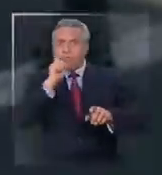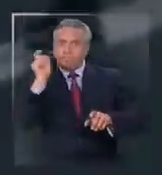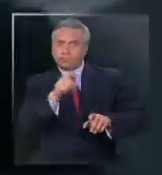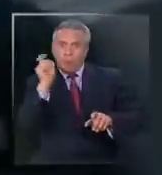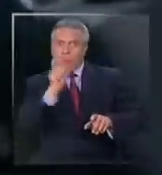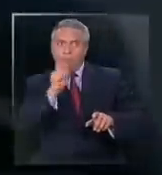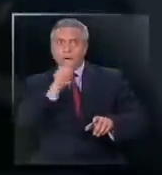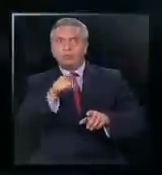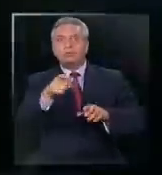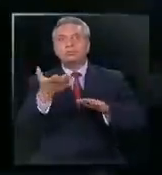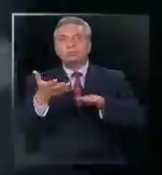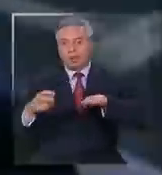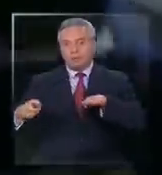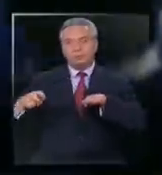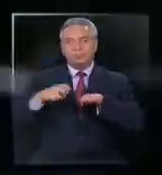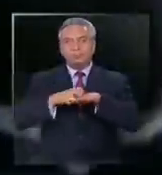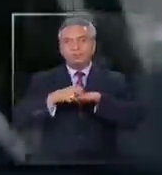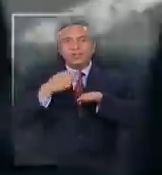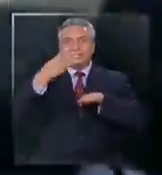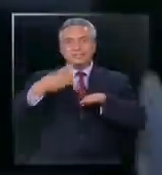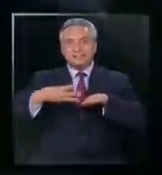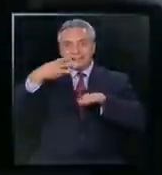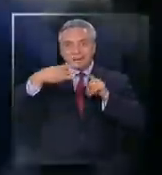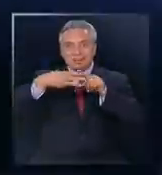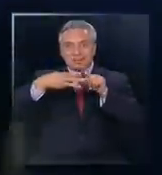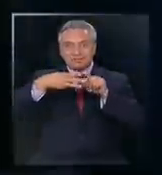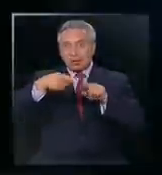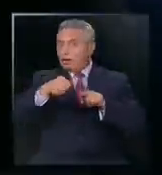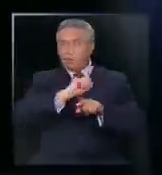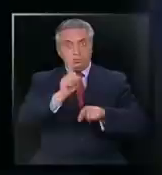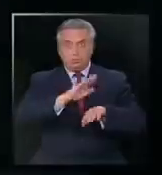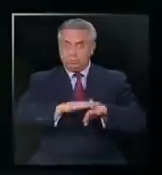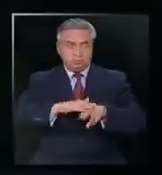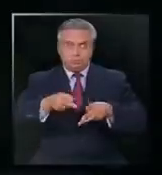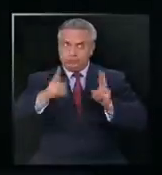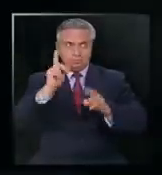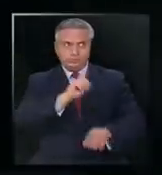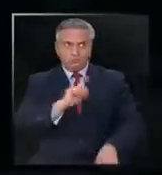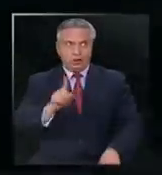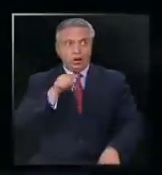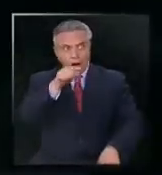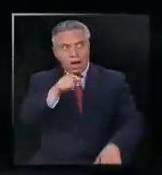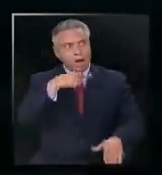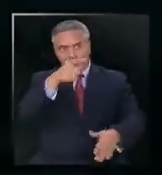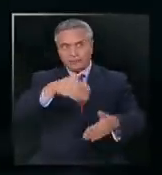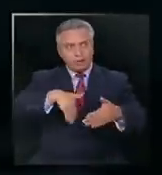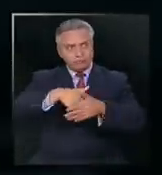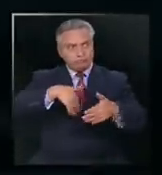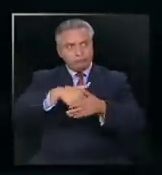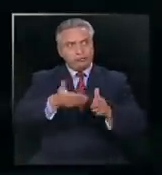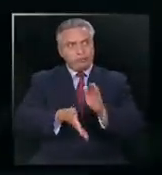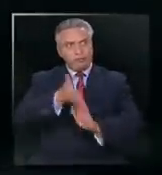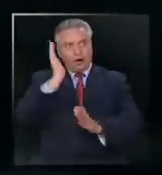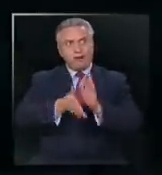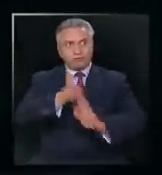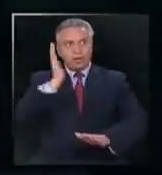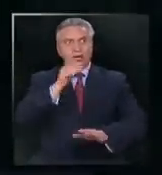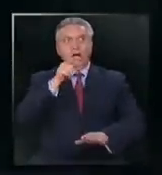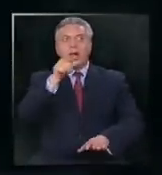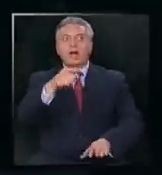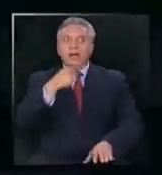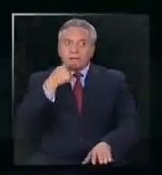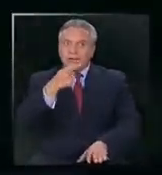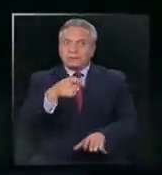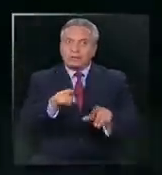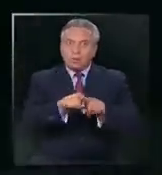Habría tomado pasajeros en el tercer nivel. Eso no está permitido. Le dijeron que de ahí saliera. Desistió. Comenzaron a insultarlo,